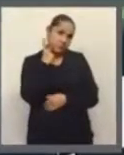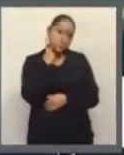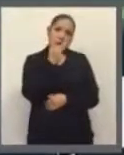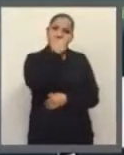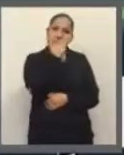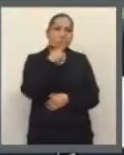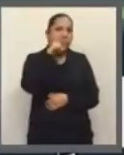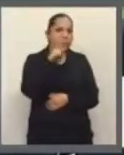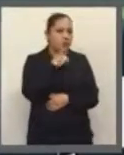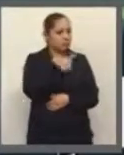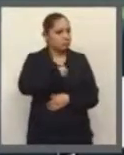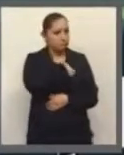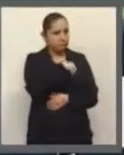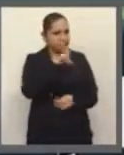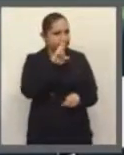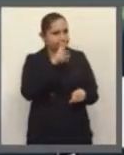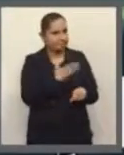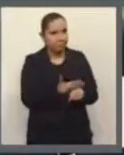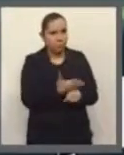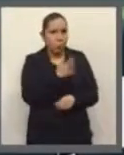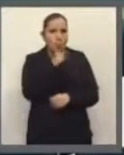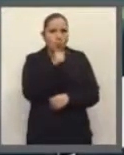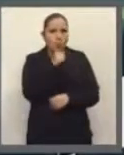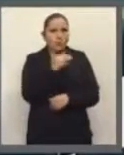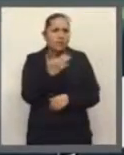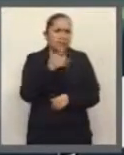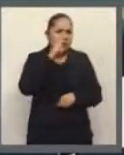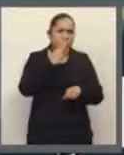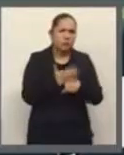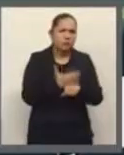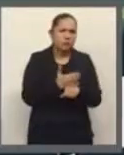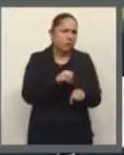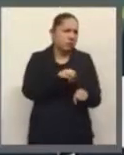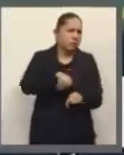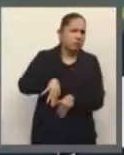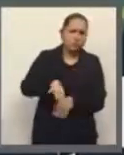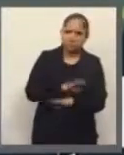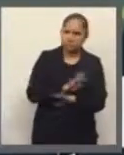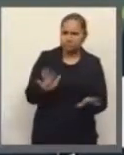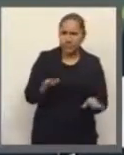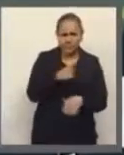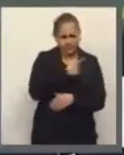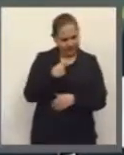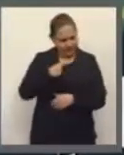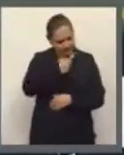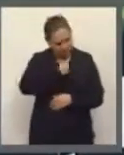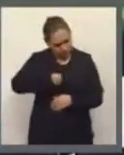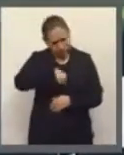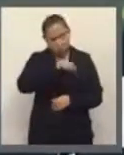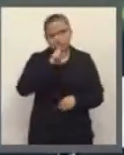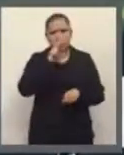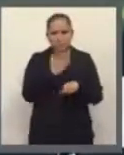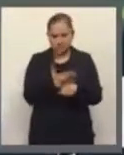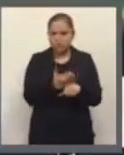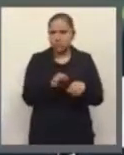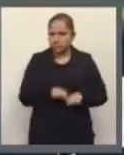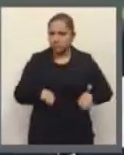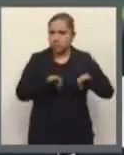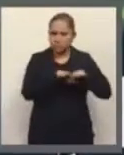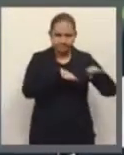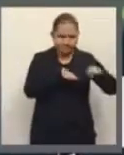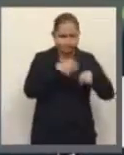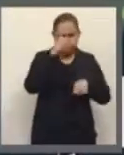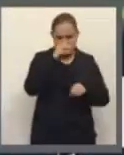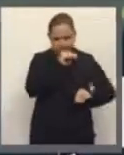debe evadirse. Hoy podemos reformar nuestro marco jurídico para favorecer los derechos humanos y